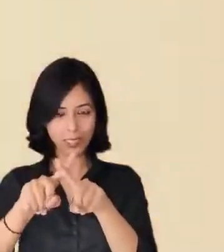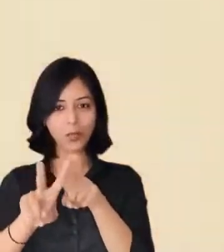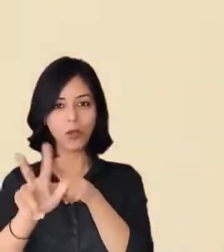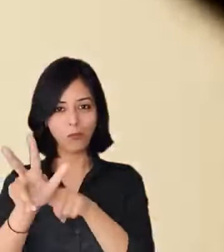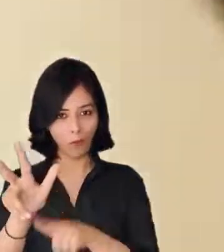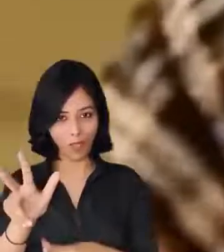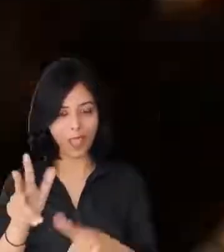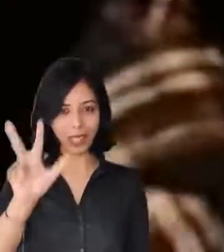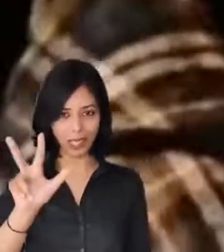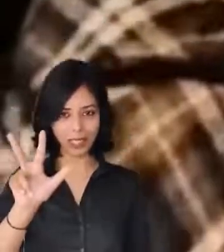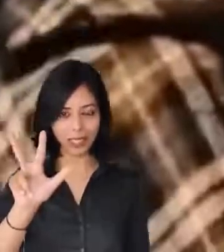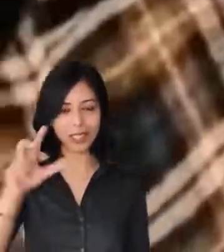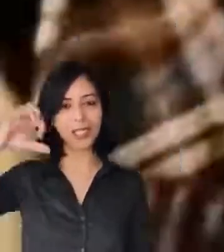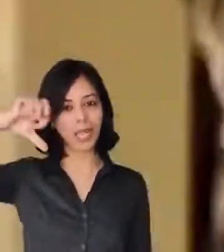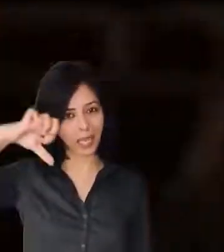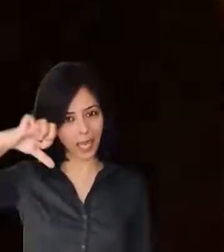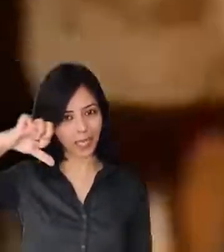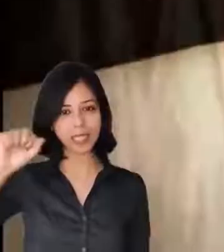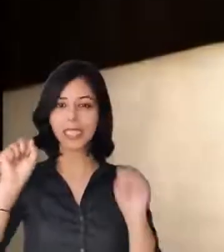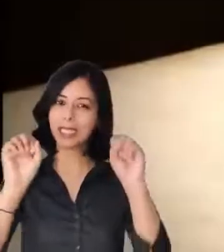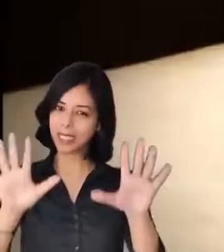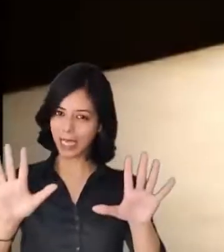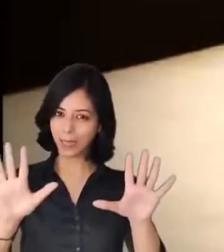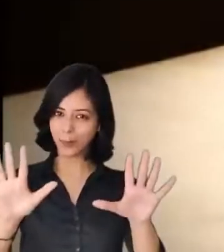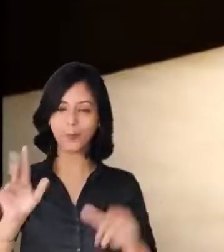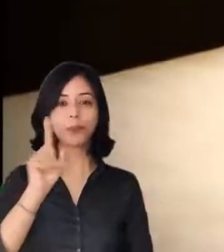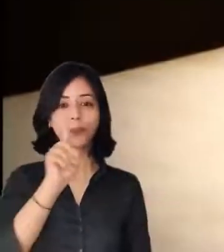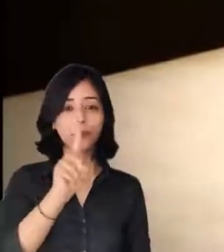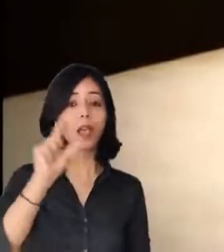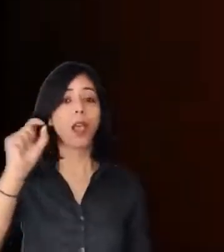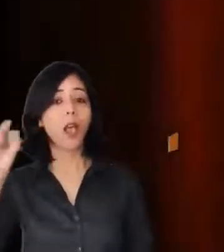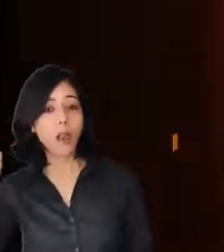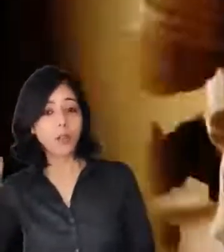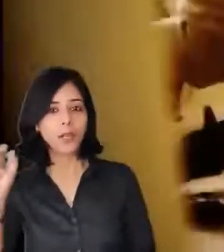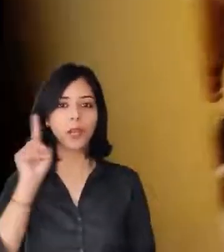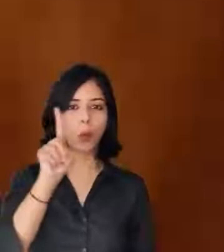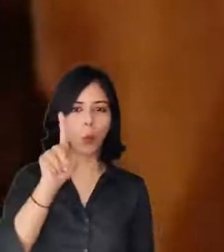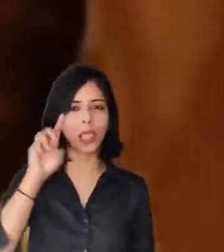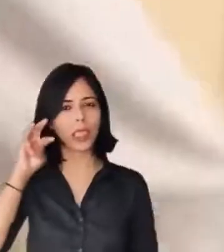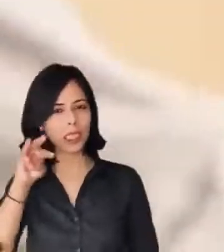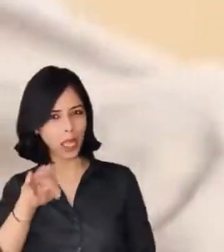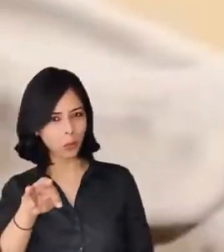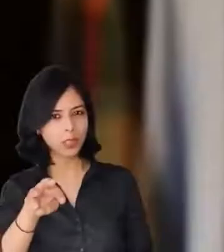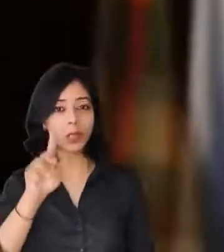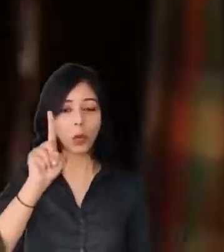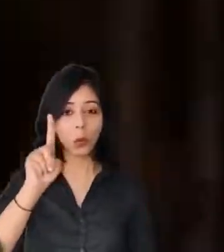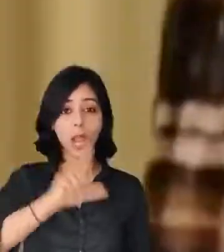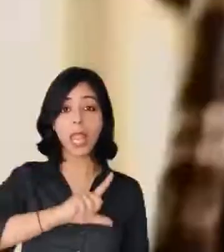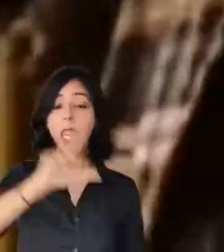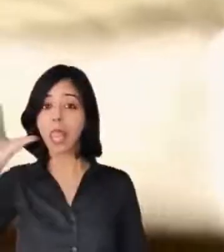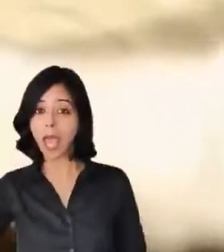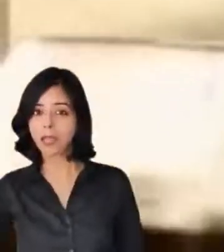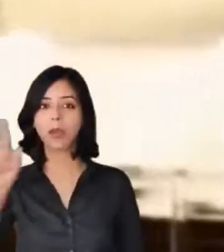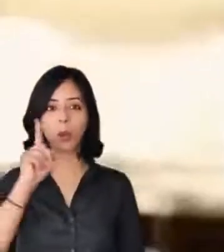Según Murphy, poco después de oír esos ruidos, su sobrino le pidió que fuera a su habitación. Le dijo a